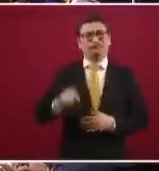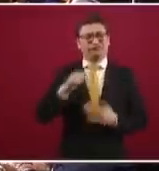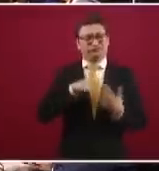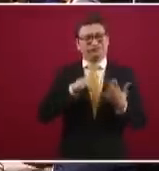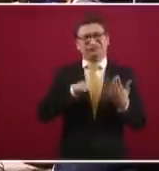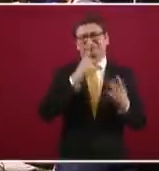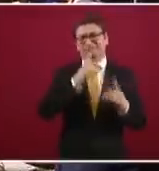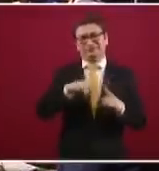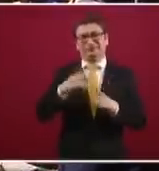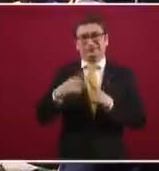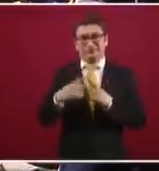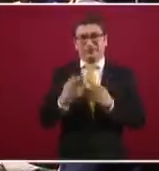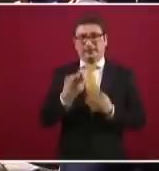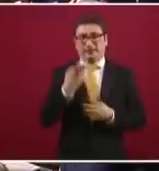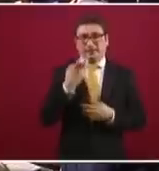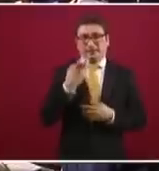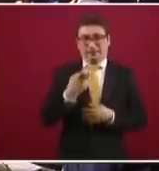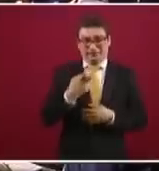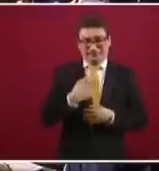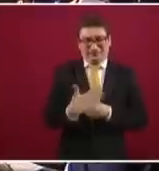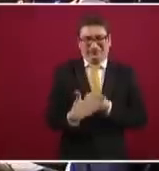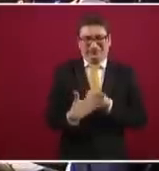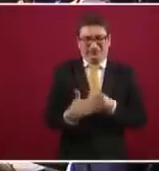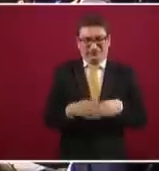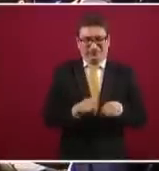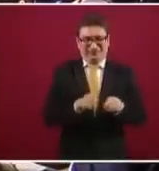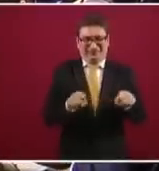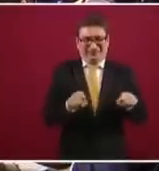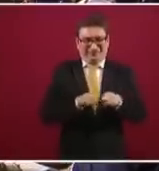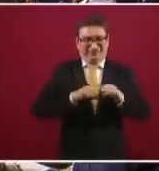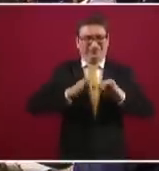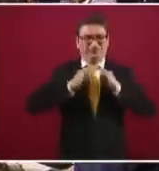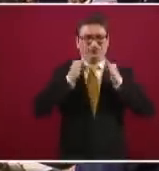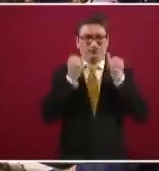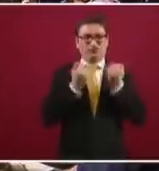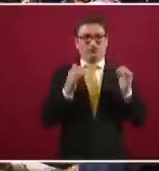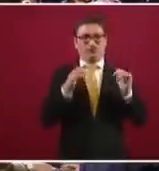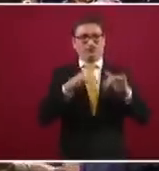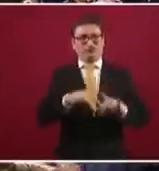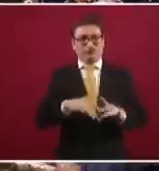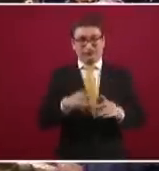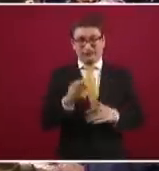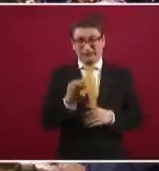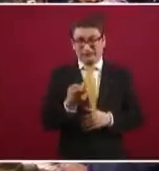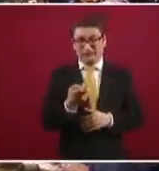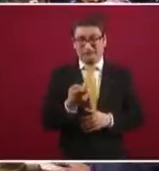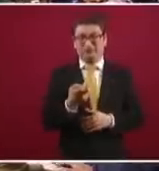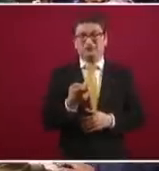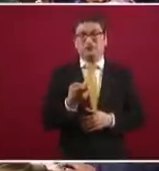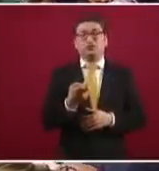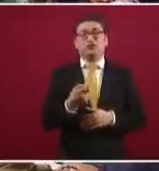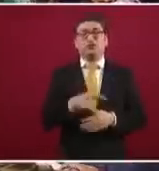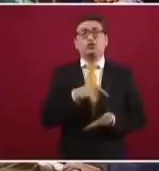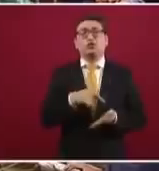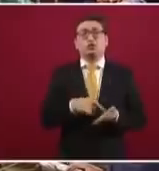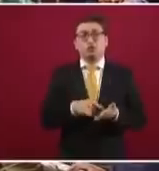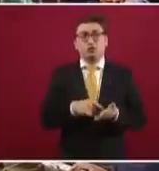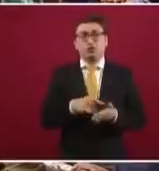Entonces, la sala de junta ya no va a ser el comedor